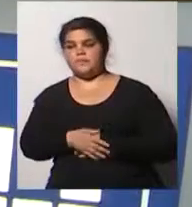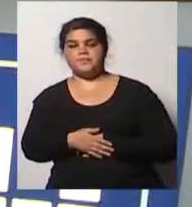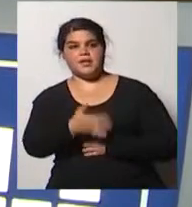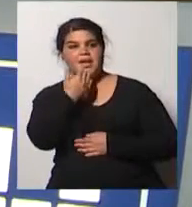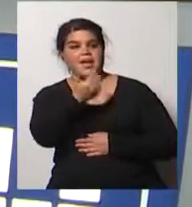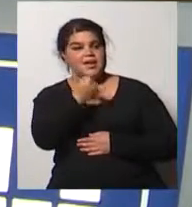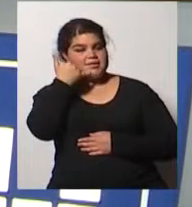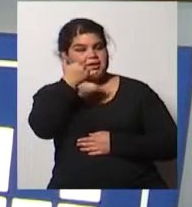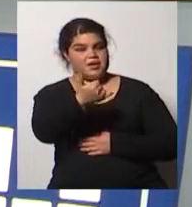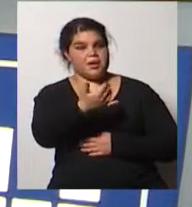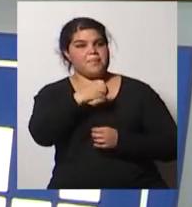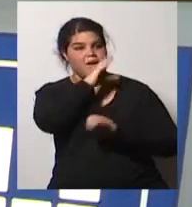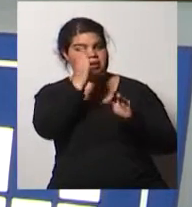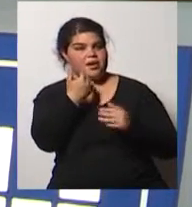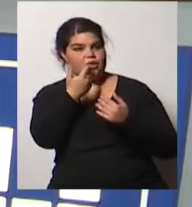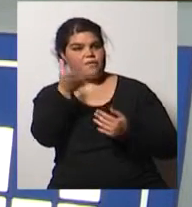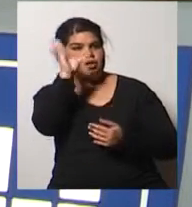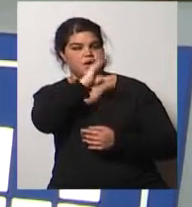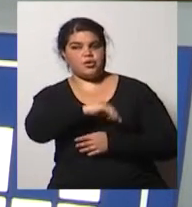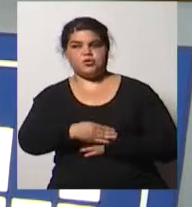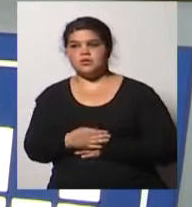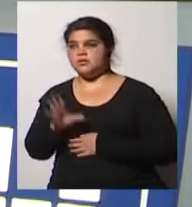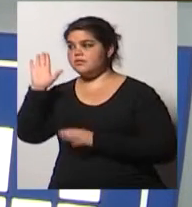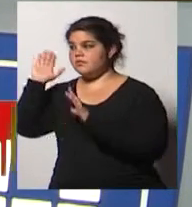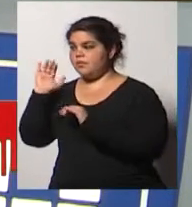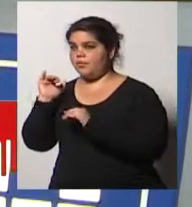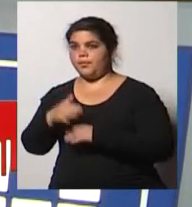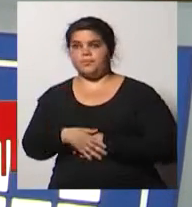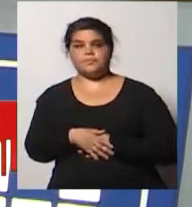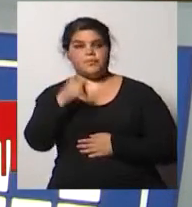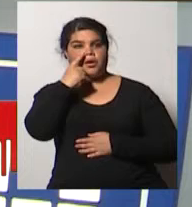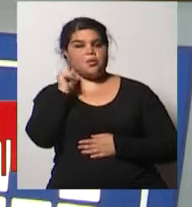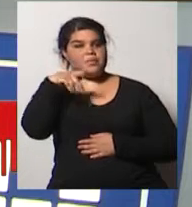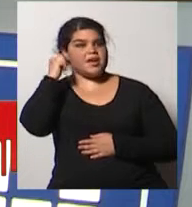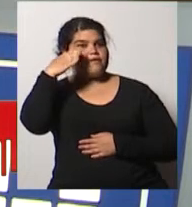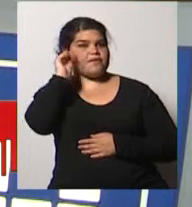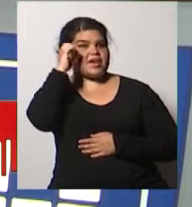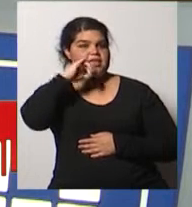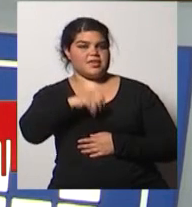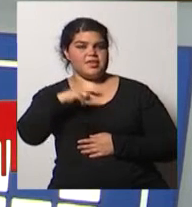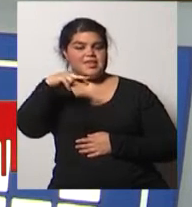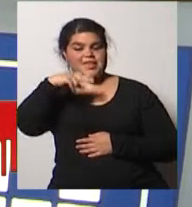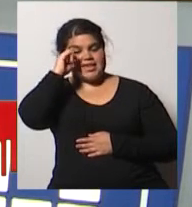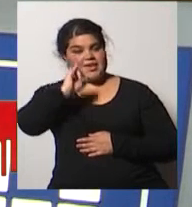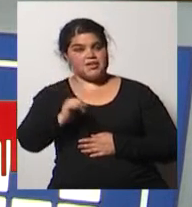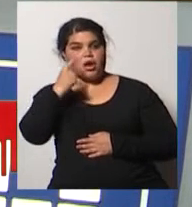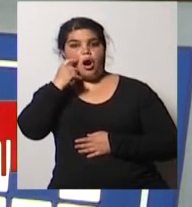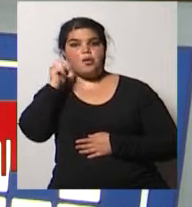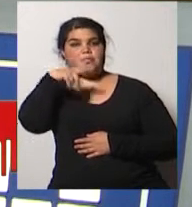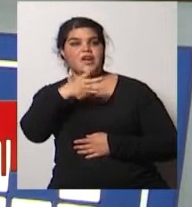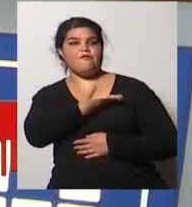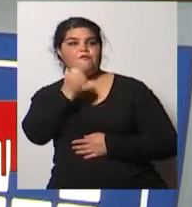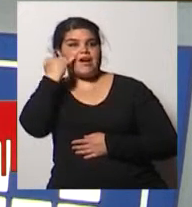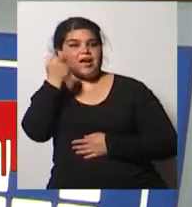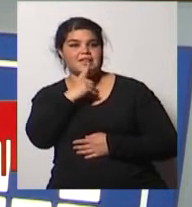por la charla, muy claro y buenas noches. Bueno, hasta luego. Hasta luego. Allí estaba el doctor Ibáñez hablando sobre la renuncia de Fait, cómo va a quedar la